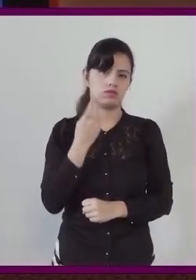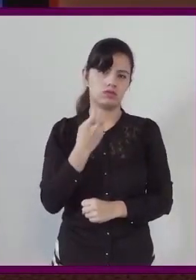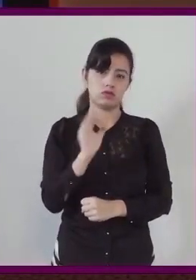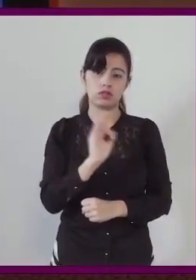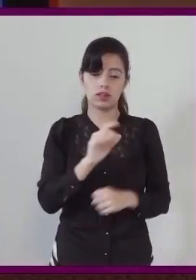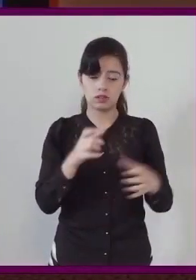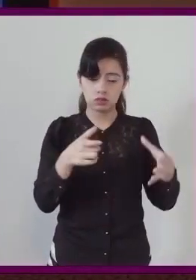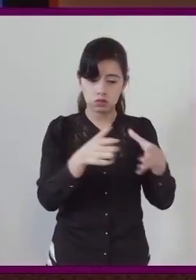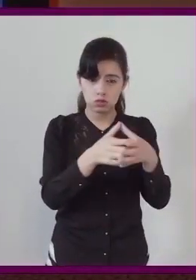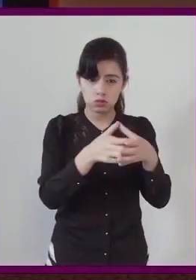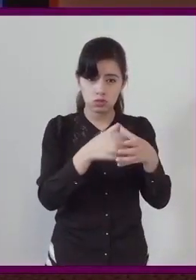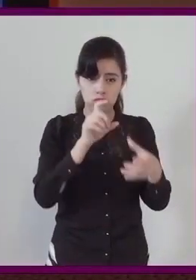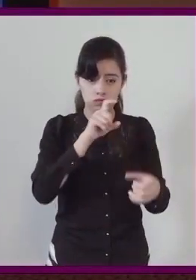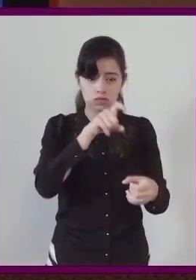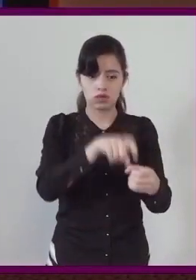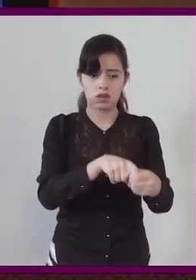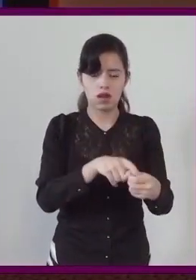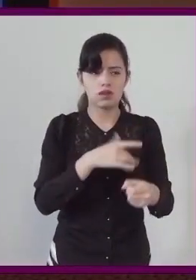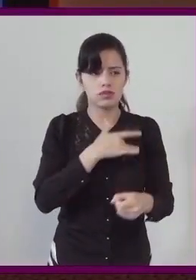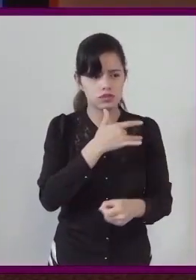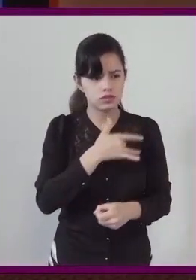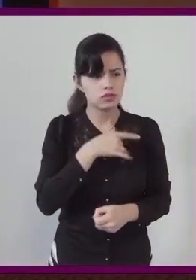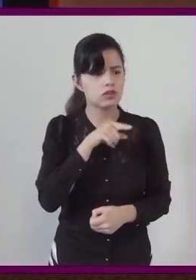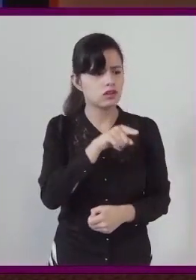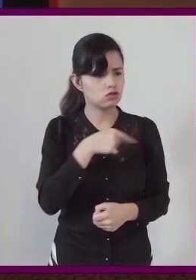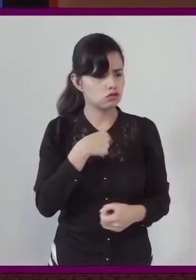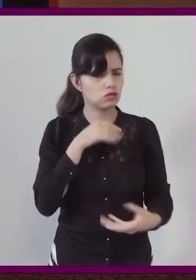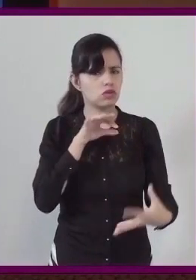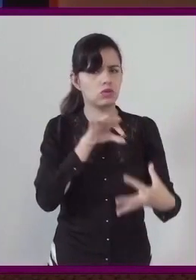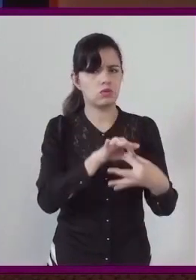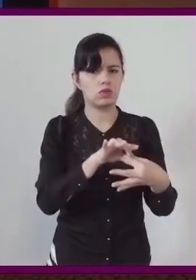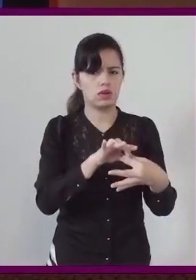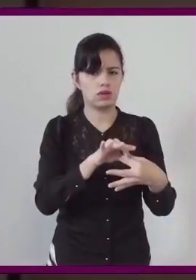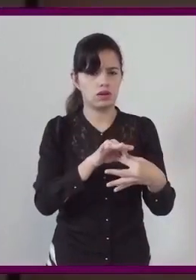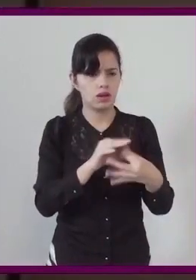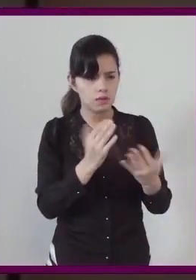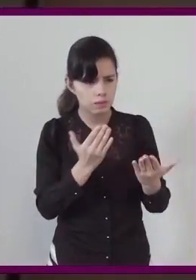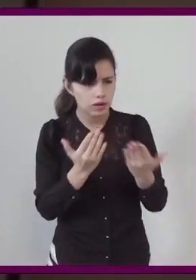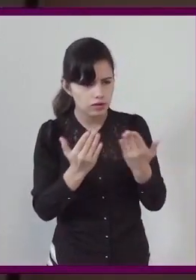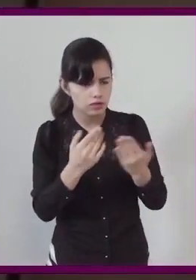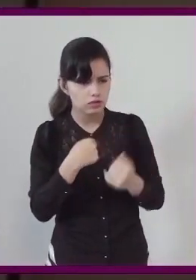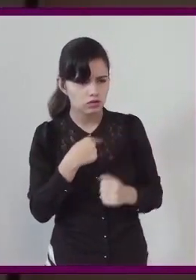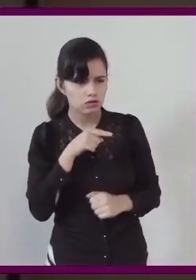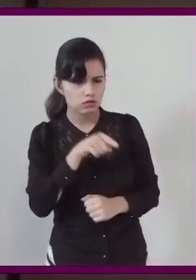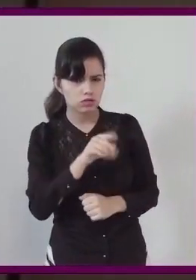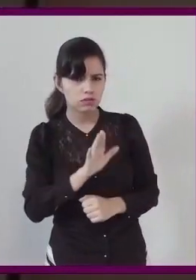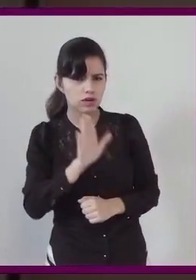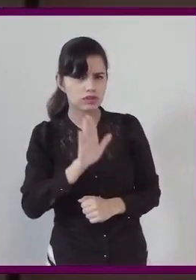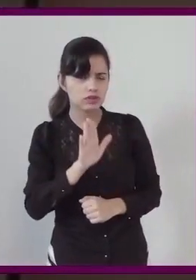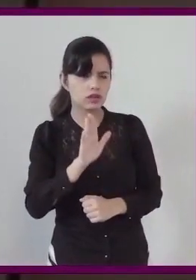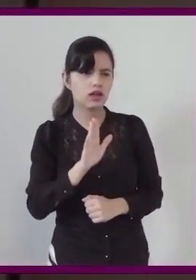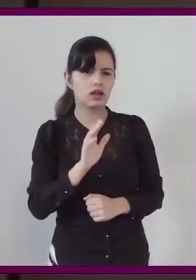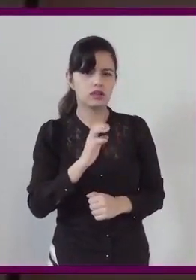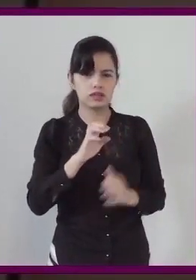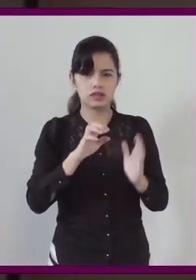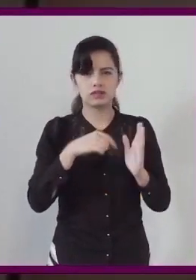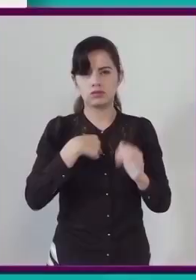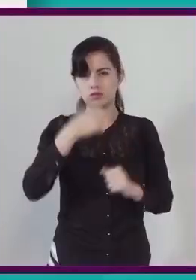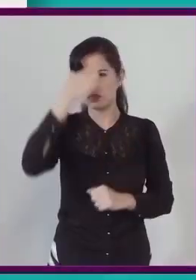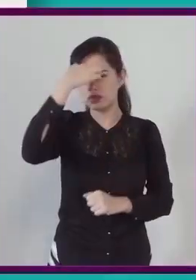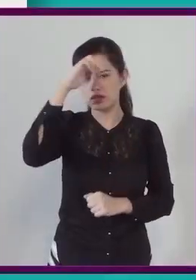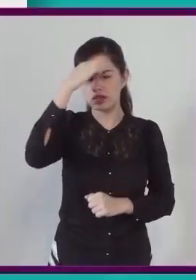pertenencia, la posibilidad de cotejar y legitimar nuestra experiencia en la